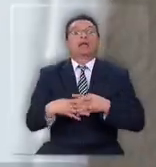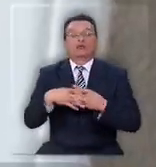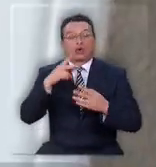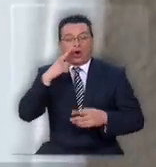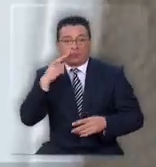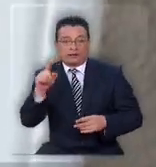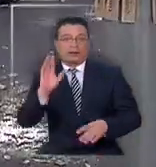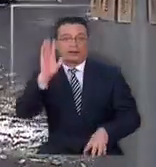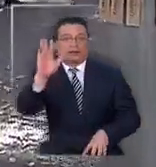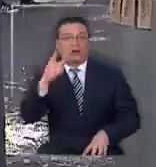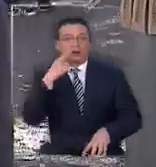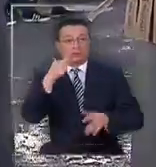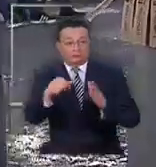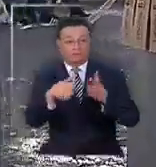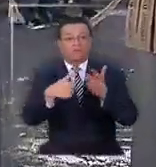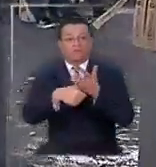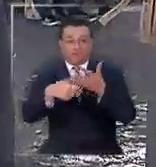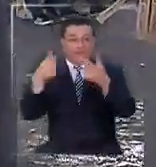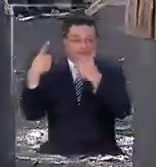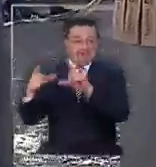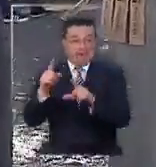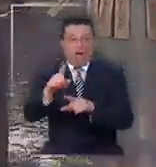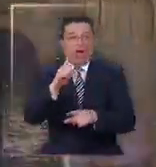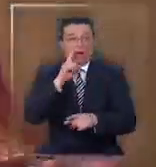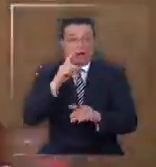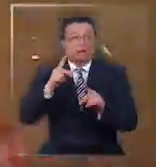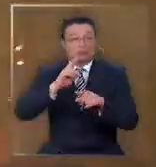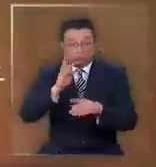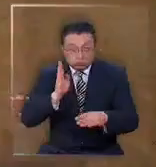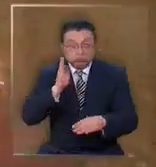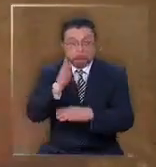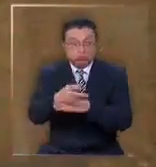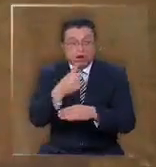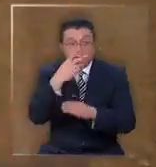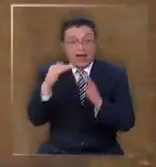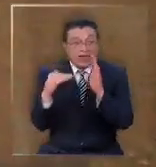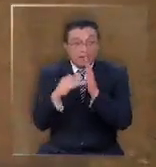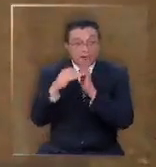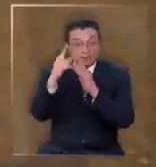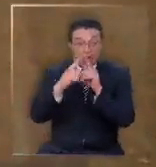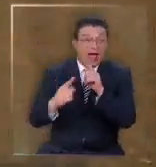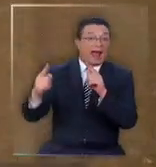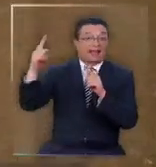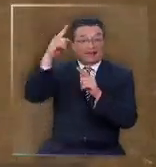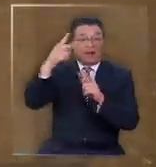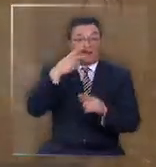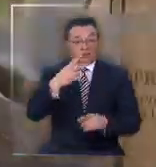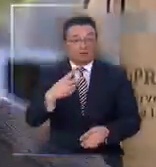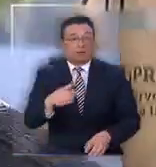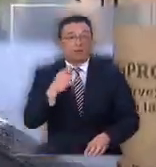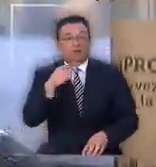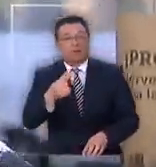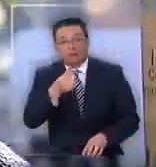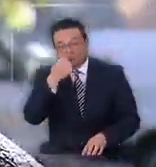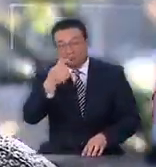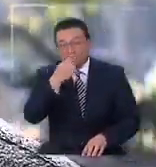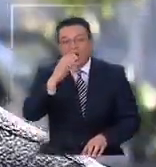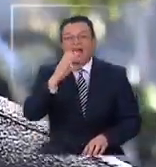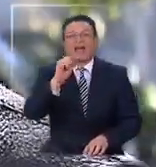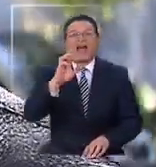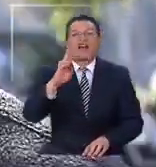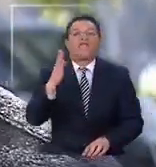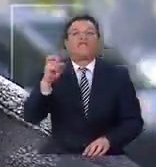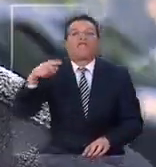Felipe es instalador certificado y arregla el departamento inmediatamente arriba de donde ocurrió la tragedia. Es una saturación por monóxido de carbono,